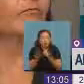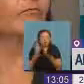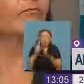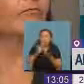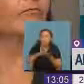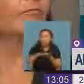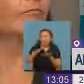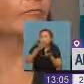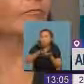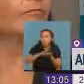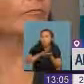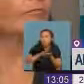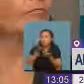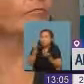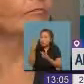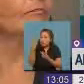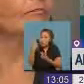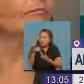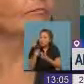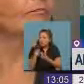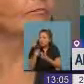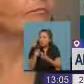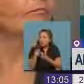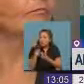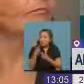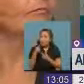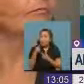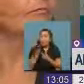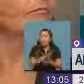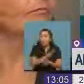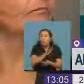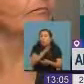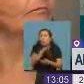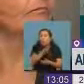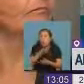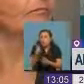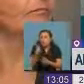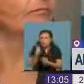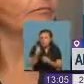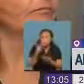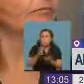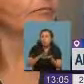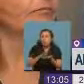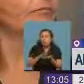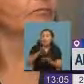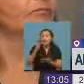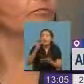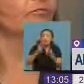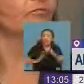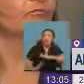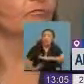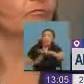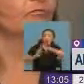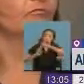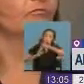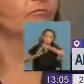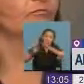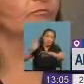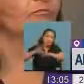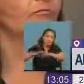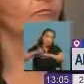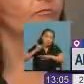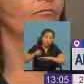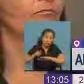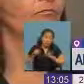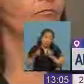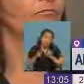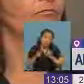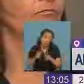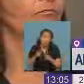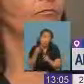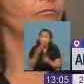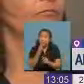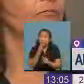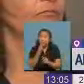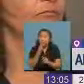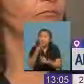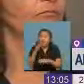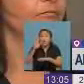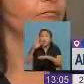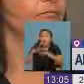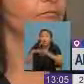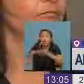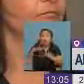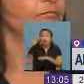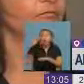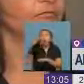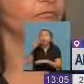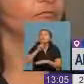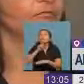situaciones irregulares con ciudadanos, va a tomar cartas en el asunto con las autoridades correspondientes. Vale decir, con las autoridades del departamento de